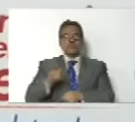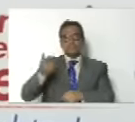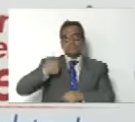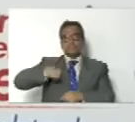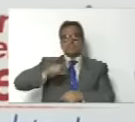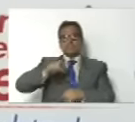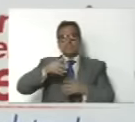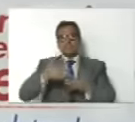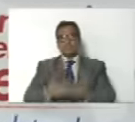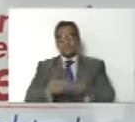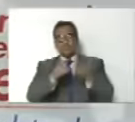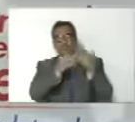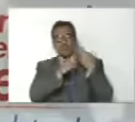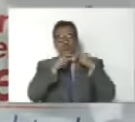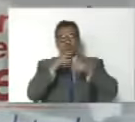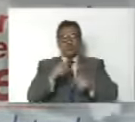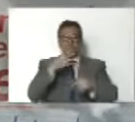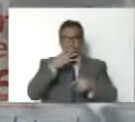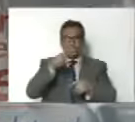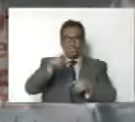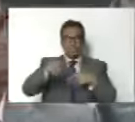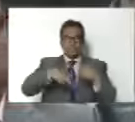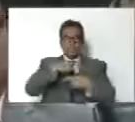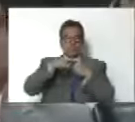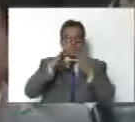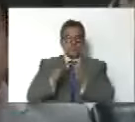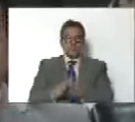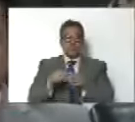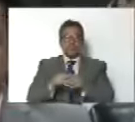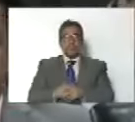una corresponsabilidad extraordinaria con esta revolución.